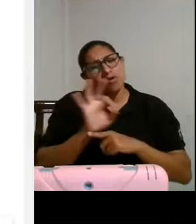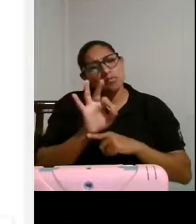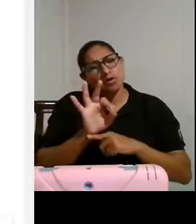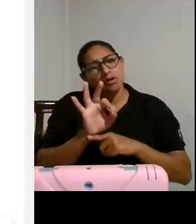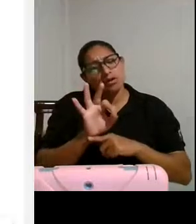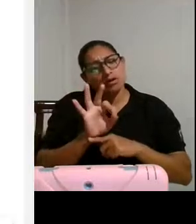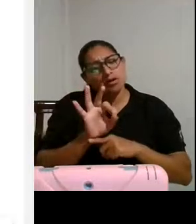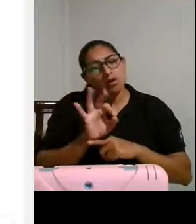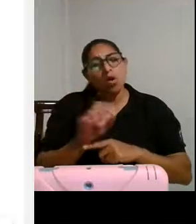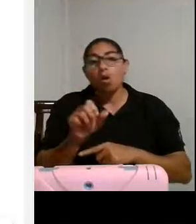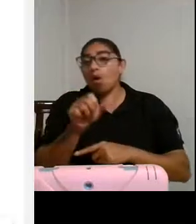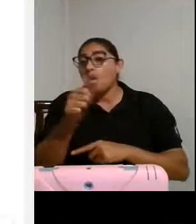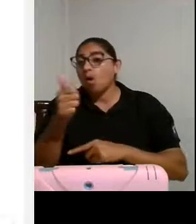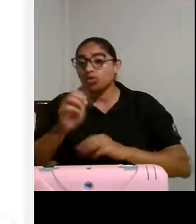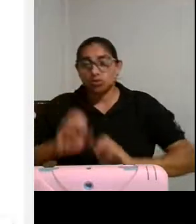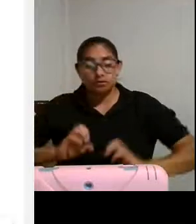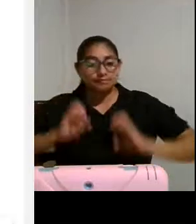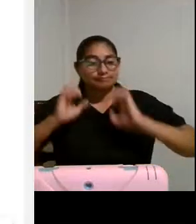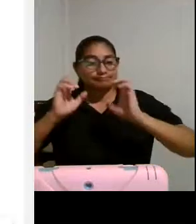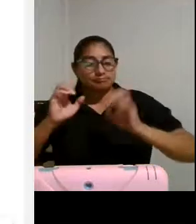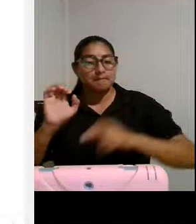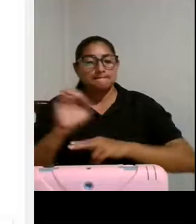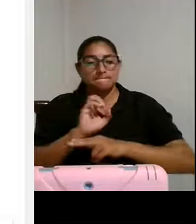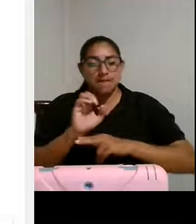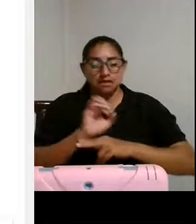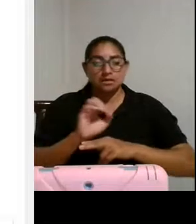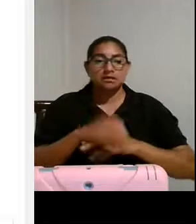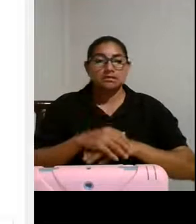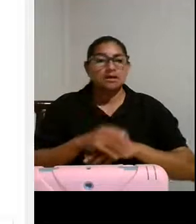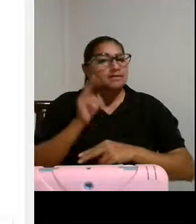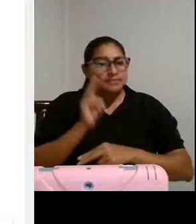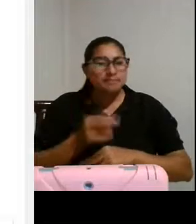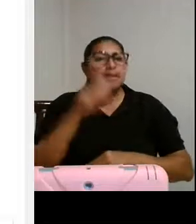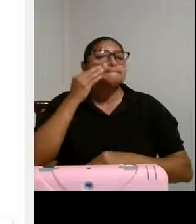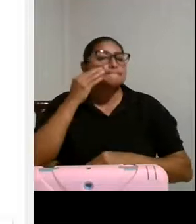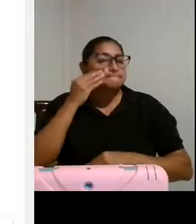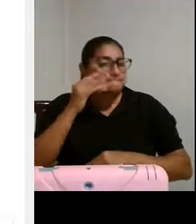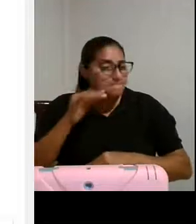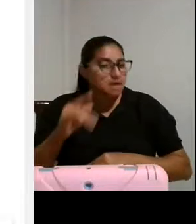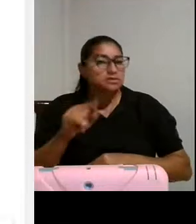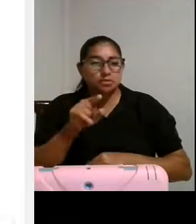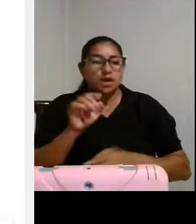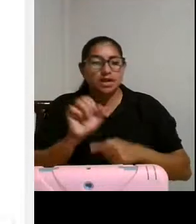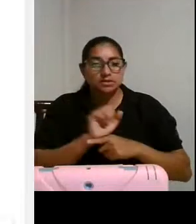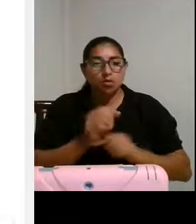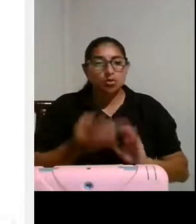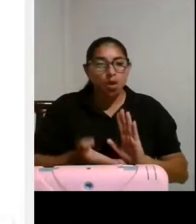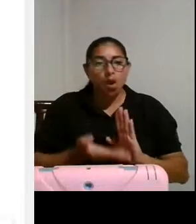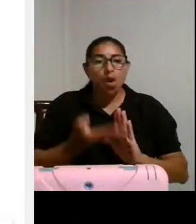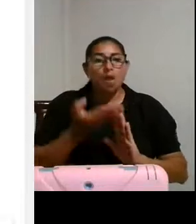ahí existía un ejercicio que también era para ver si había, cuando aumentan la